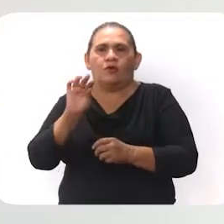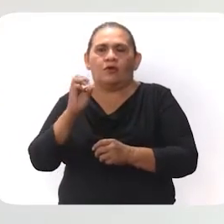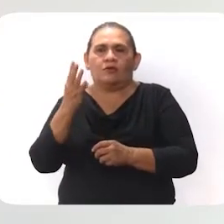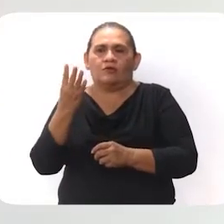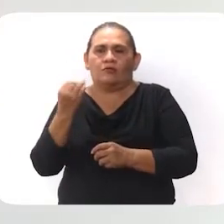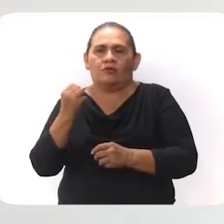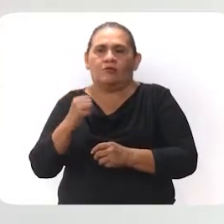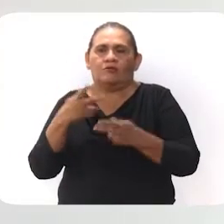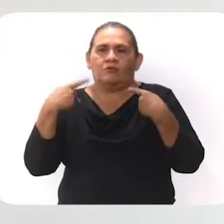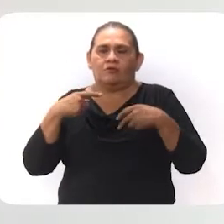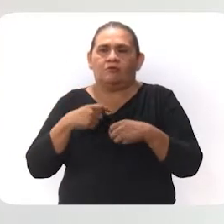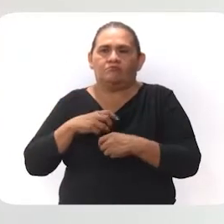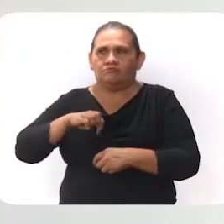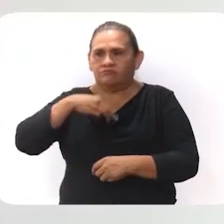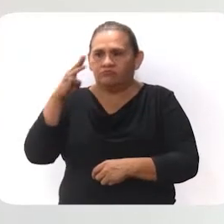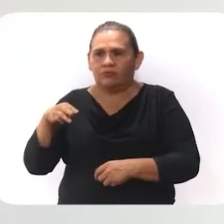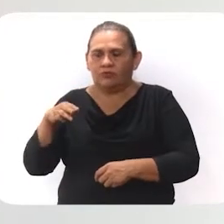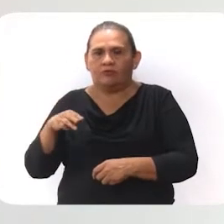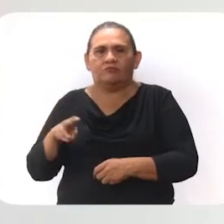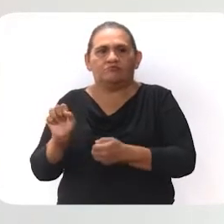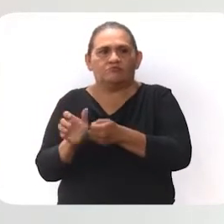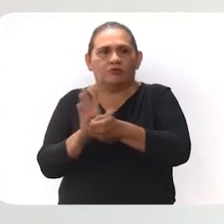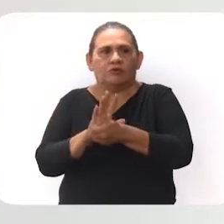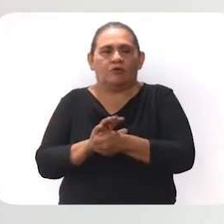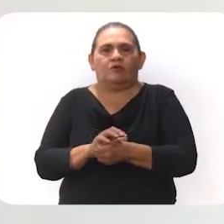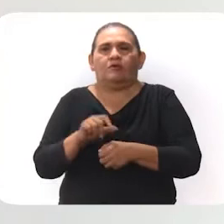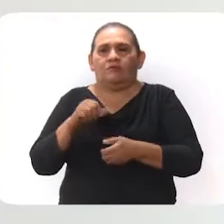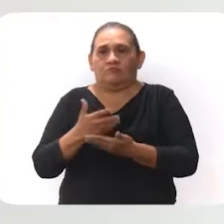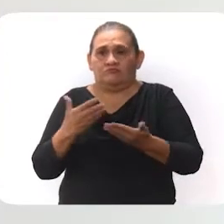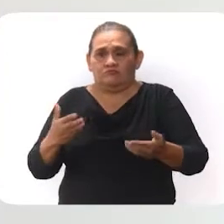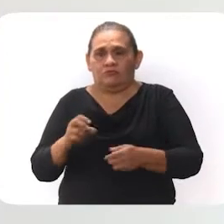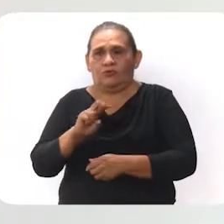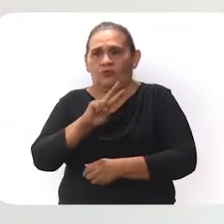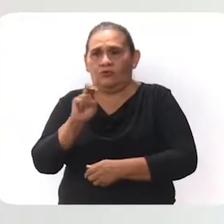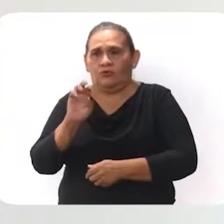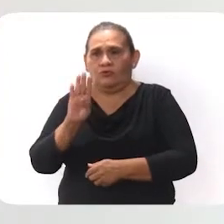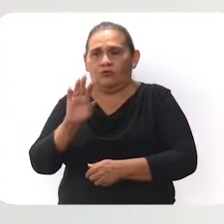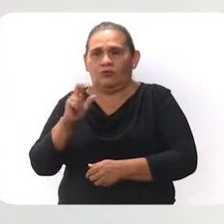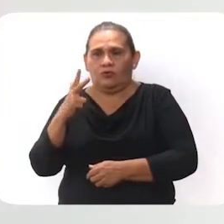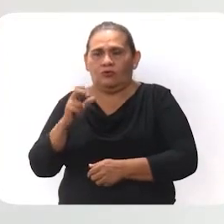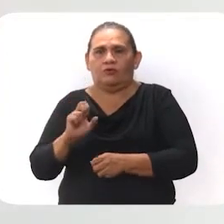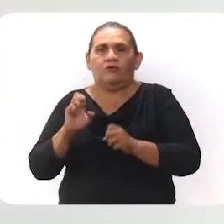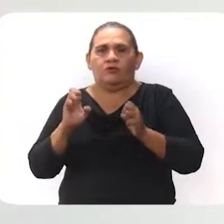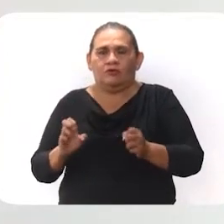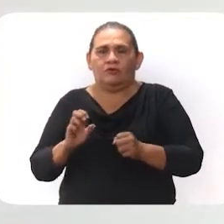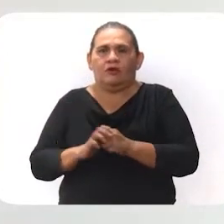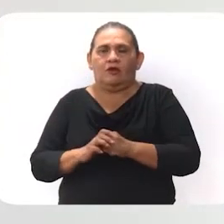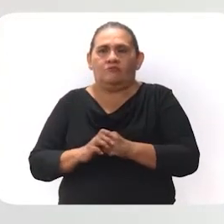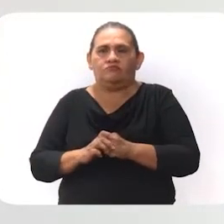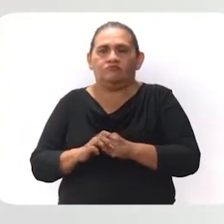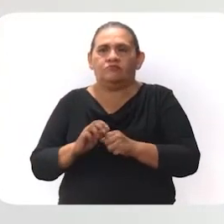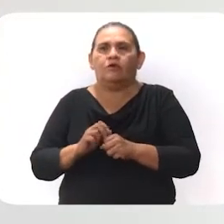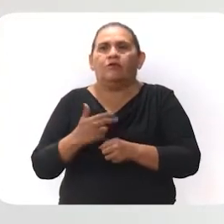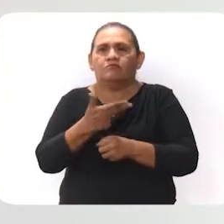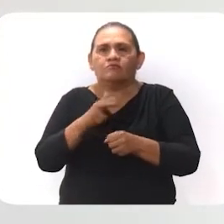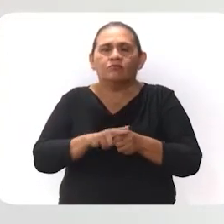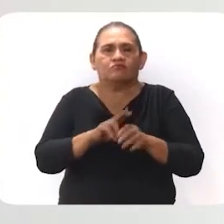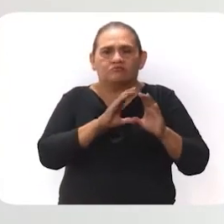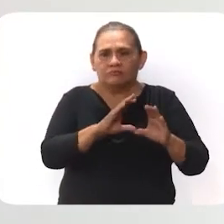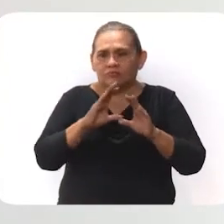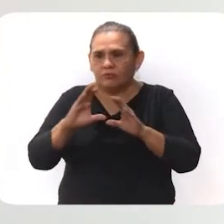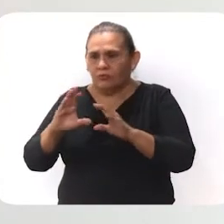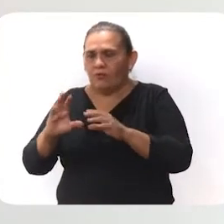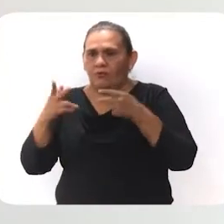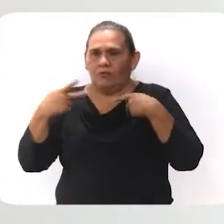del coronavirus. De los casos activos, 258 están estables, aislados, monitoreados